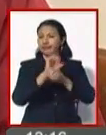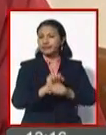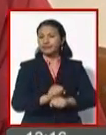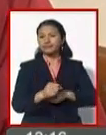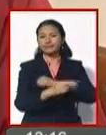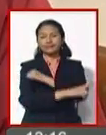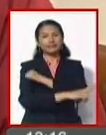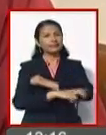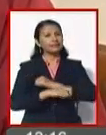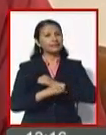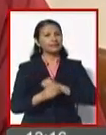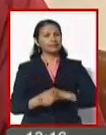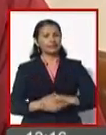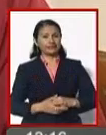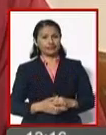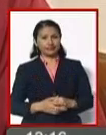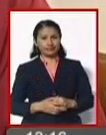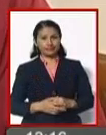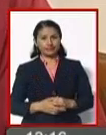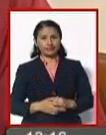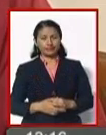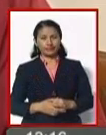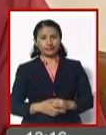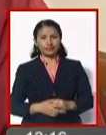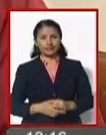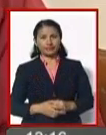al delito, ¿no?